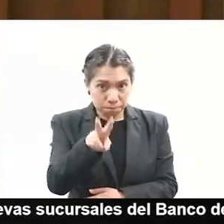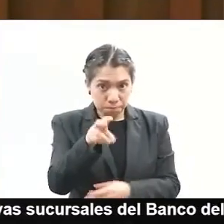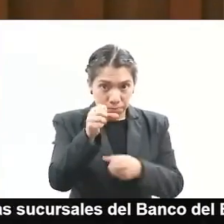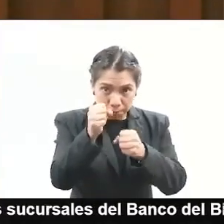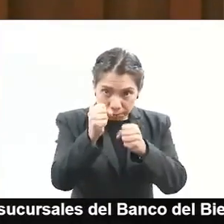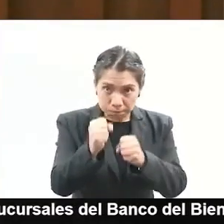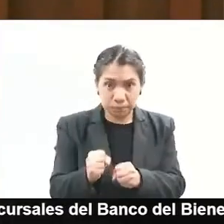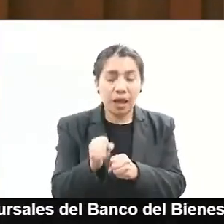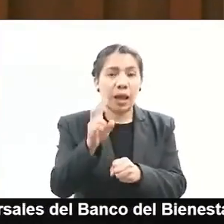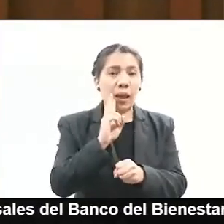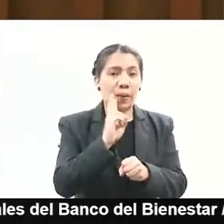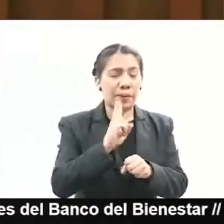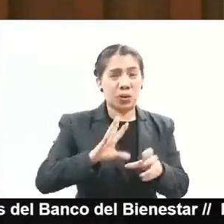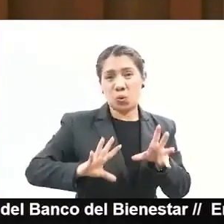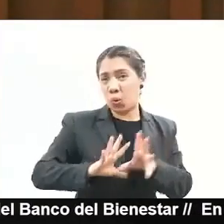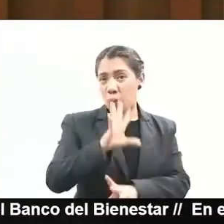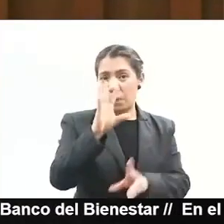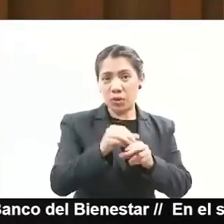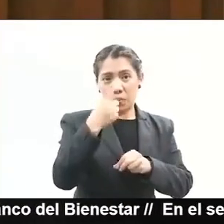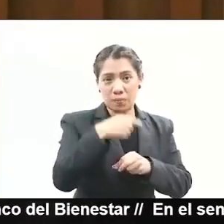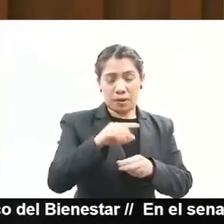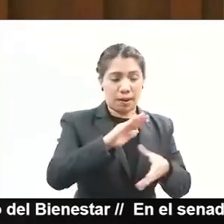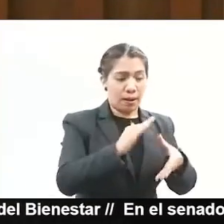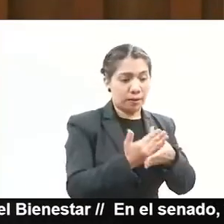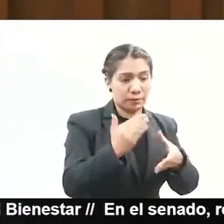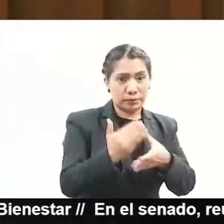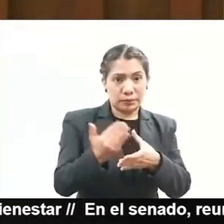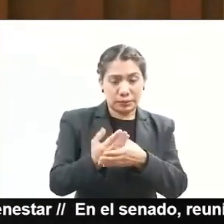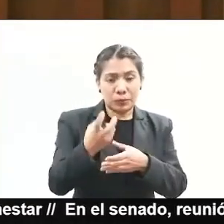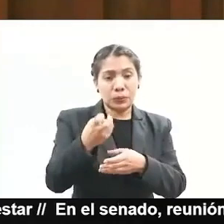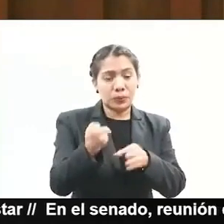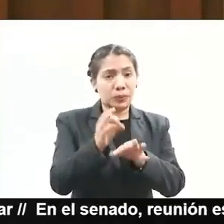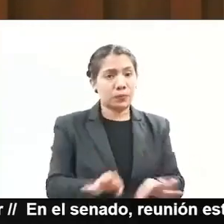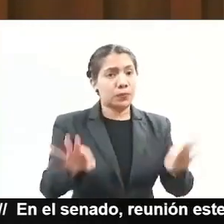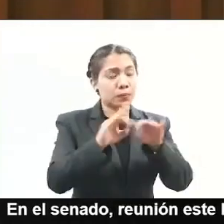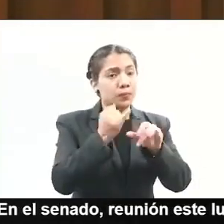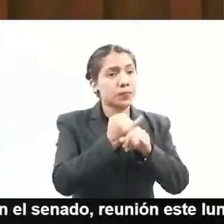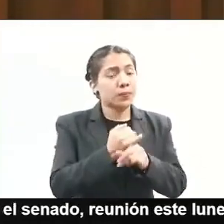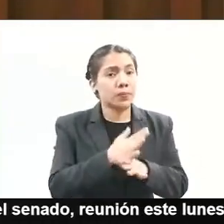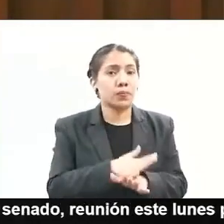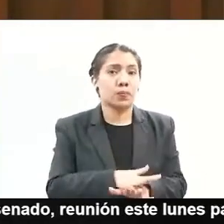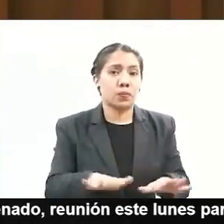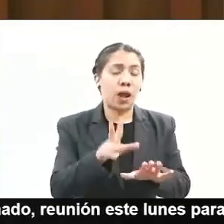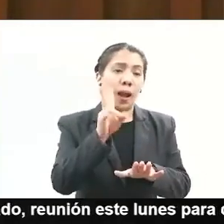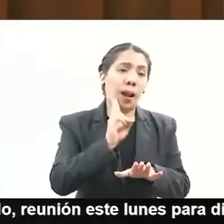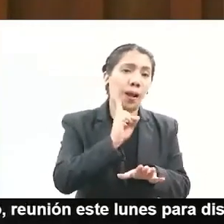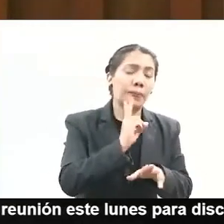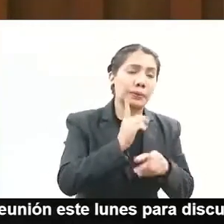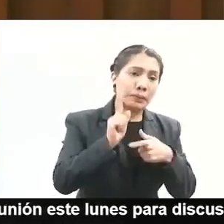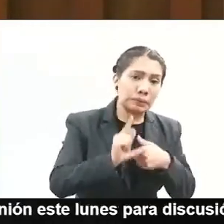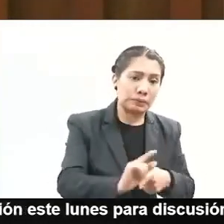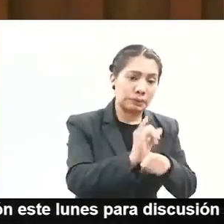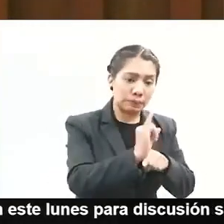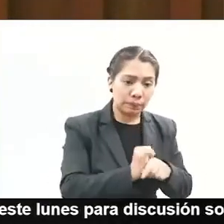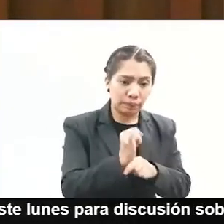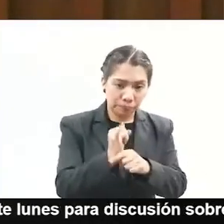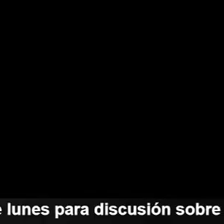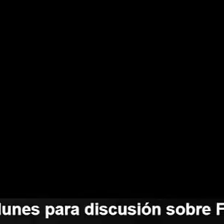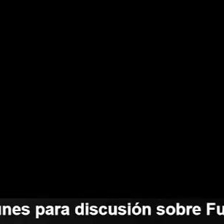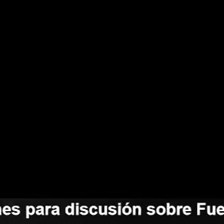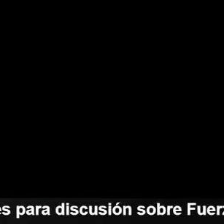completo a la información disponible en esos archivos podía proporcionar, ¿no? Eso es lo que nosotros estamos contando, lo que está en esa